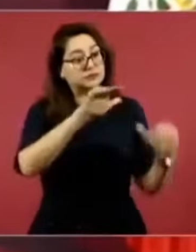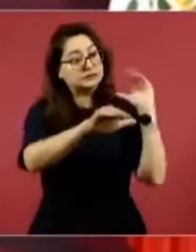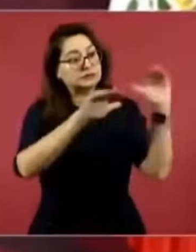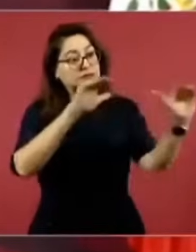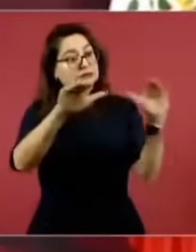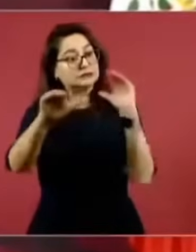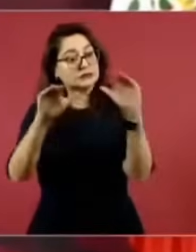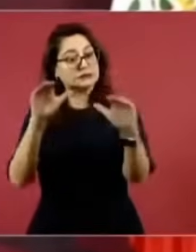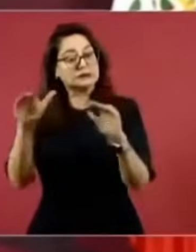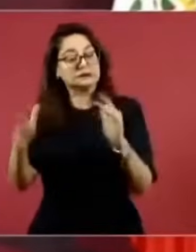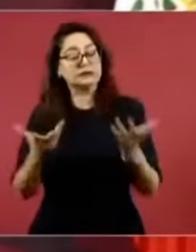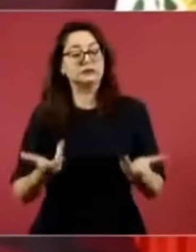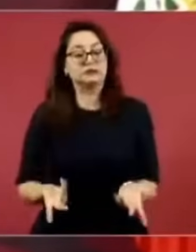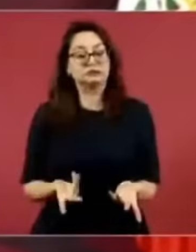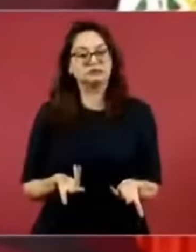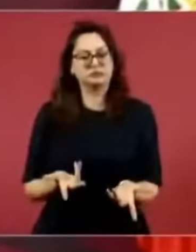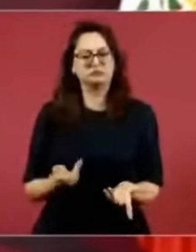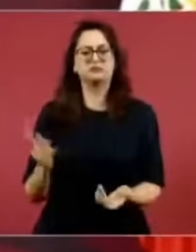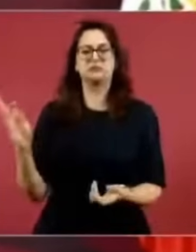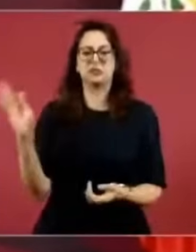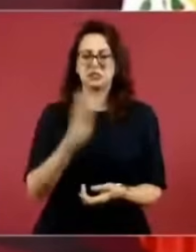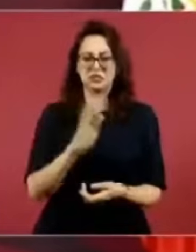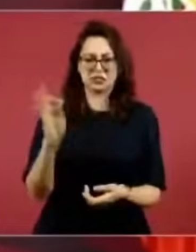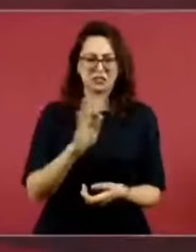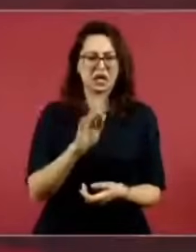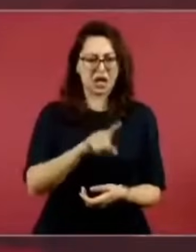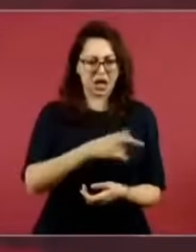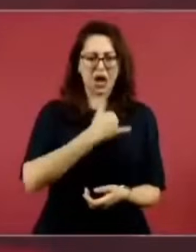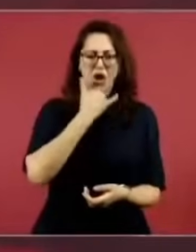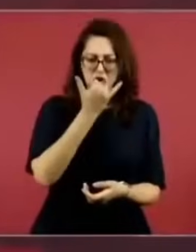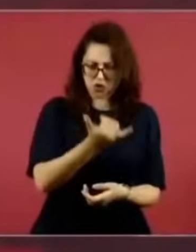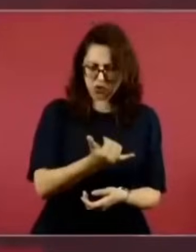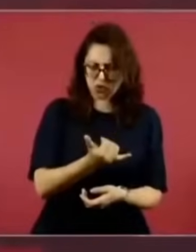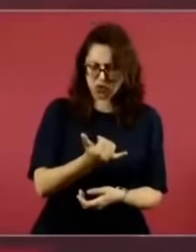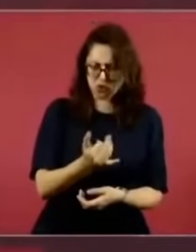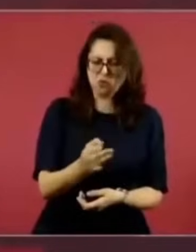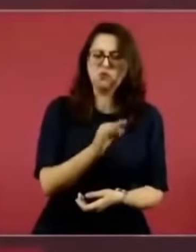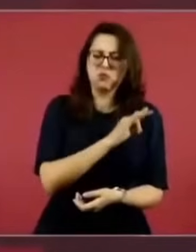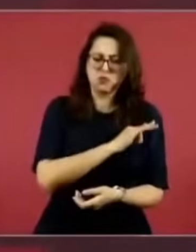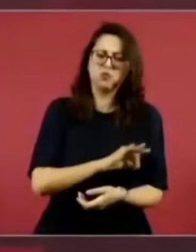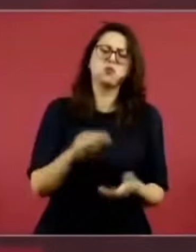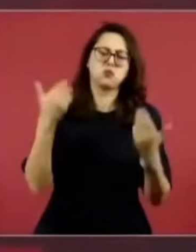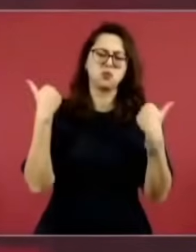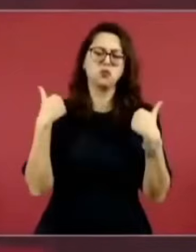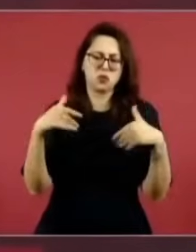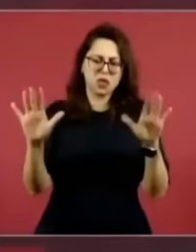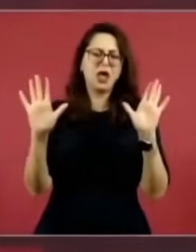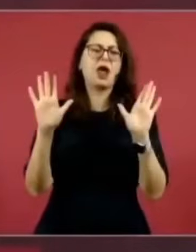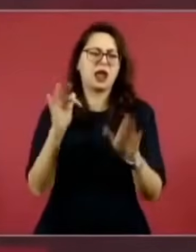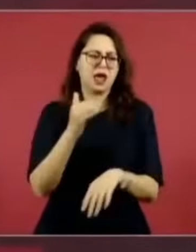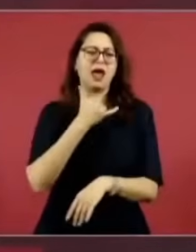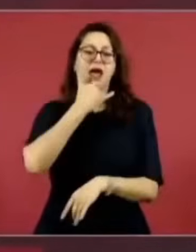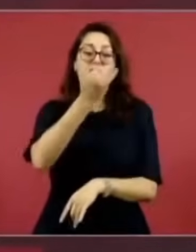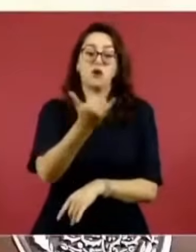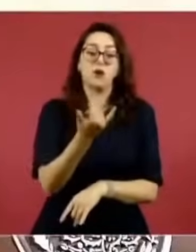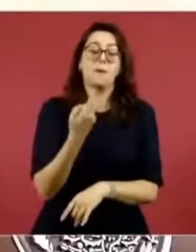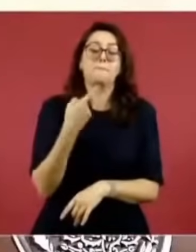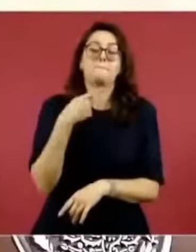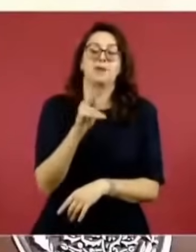Y se puede equivocar el pueblo, pero se equivoca menos, mucho menos